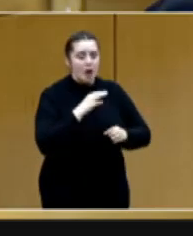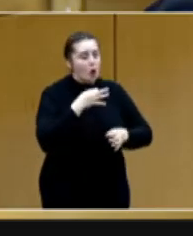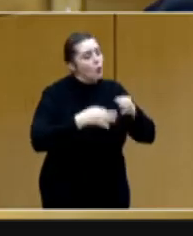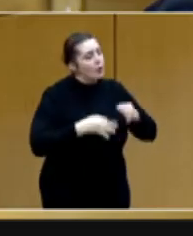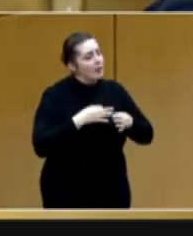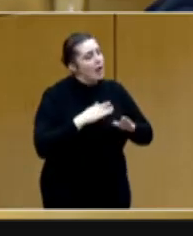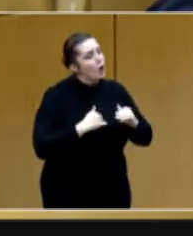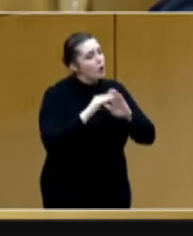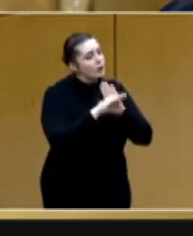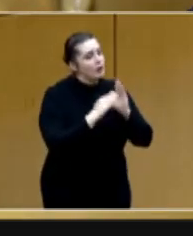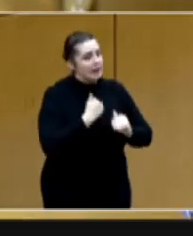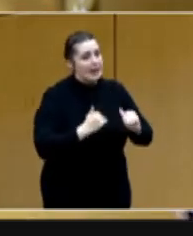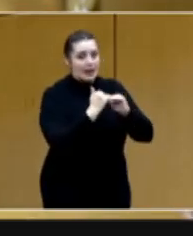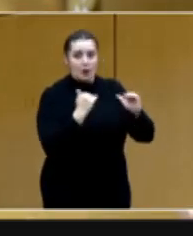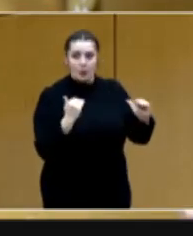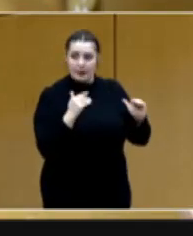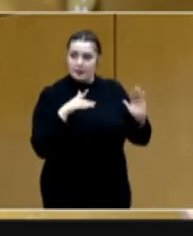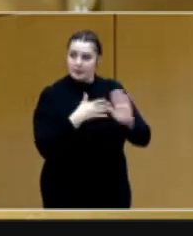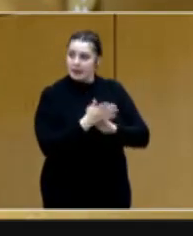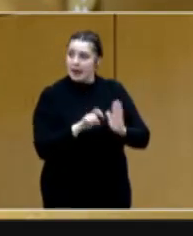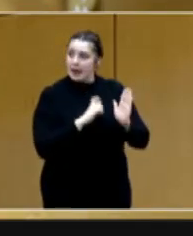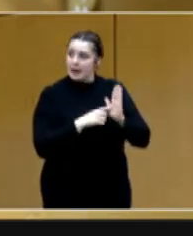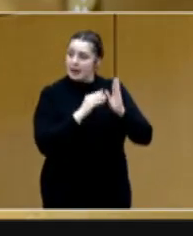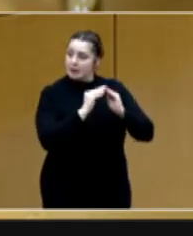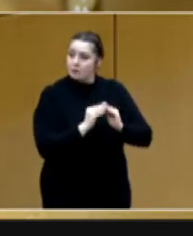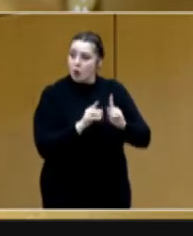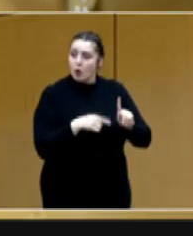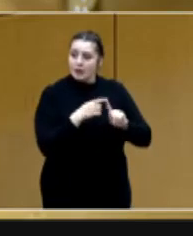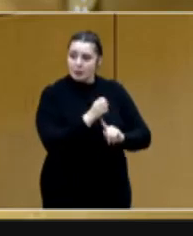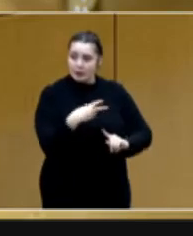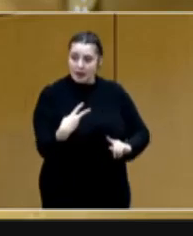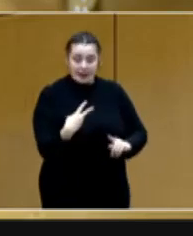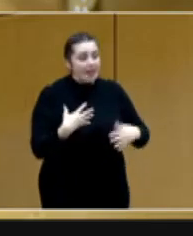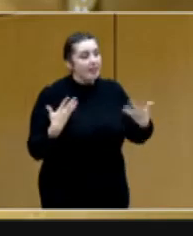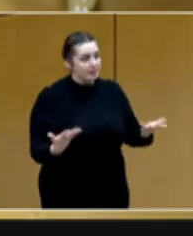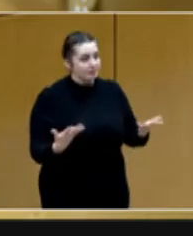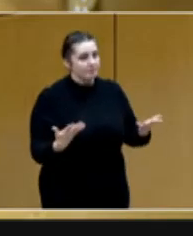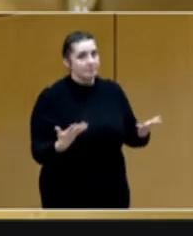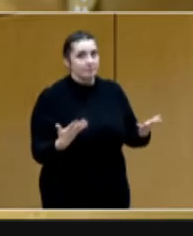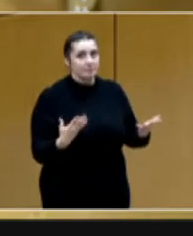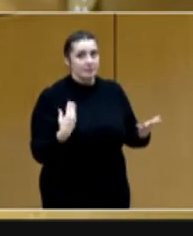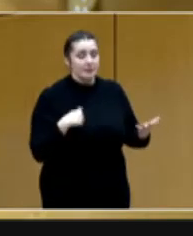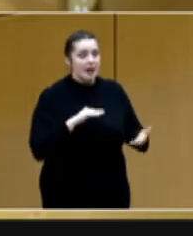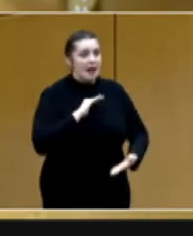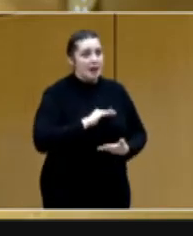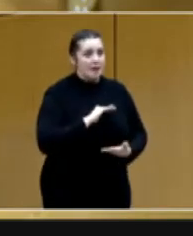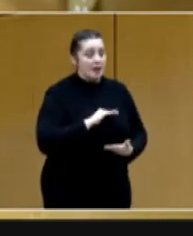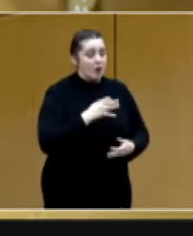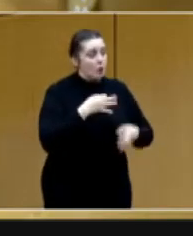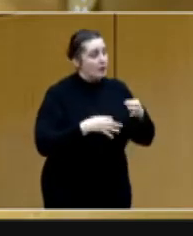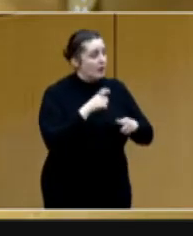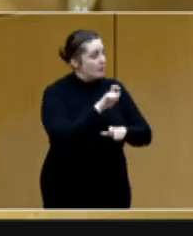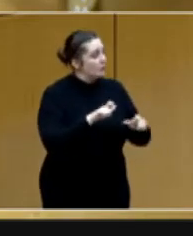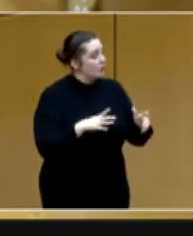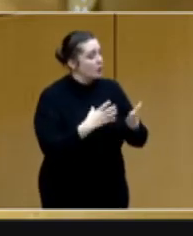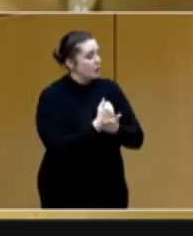estamos ahí o qué ha hecho la ley para que eso sea una realidad y claro efectivamente la igual capacidad jurídica de todas las personas por mucho